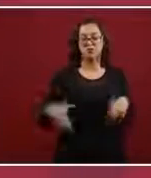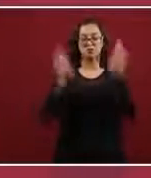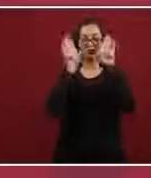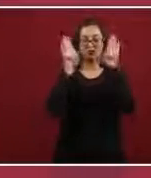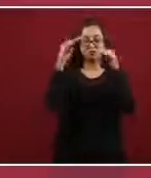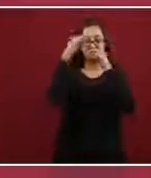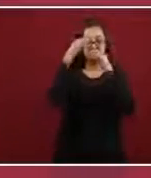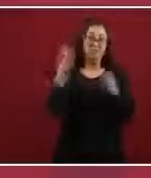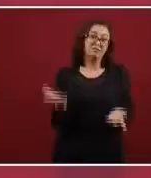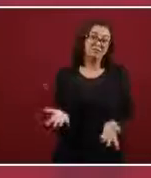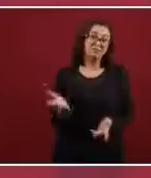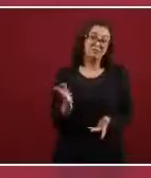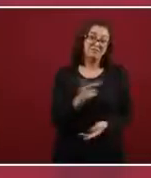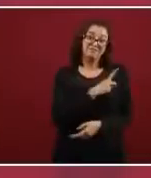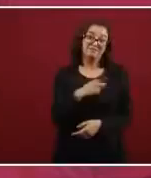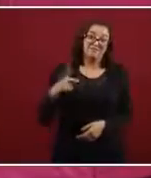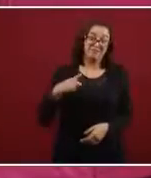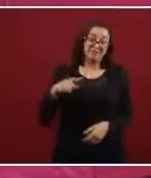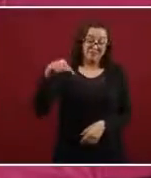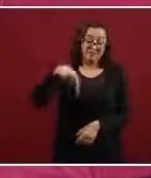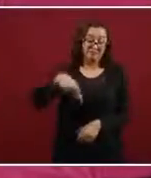en la mañana